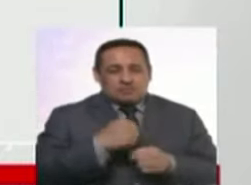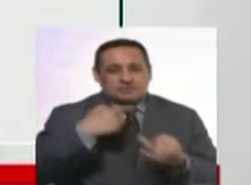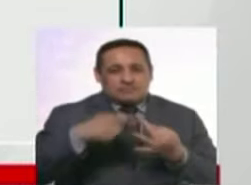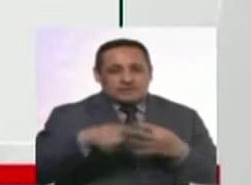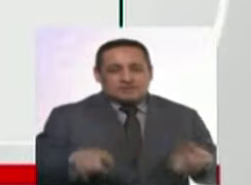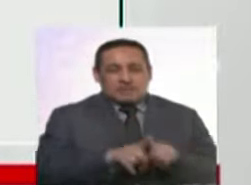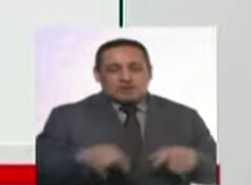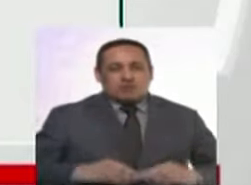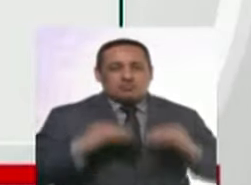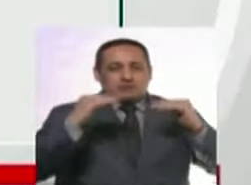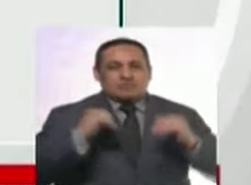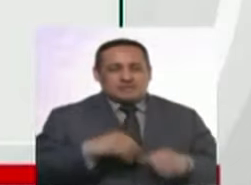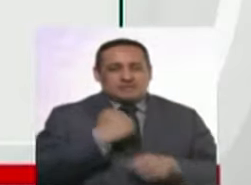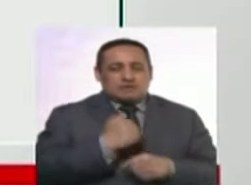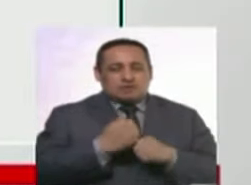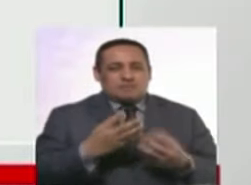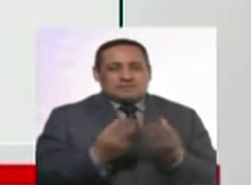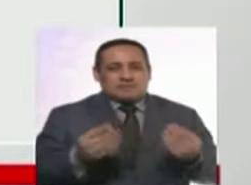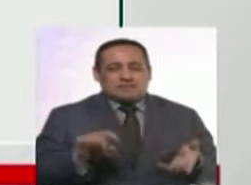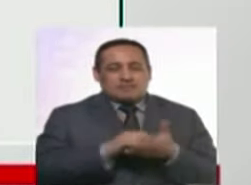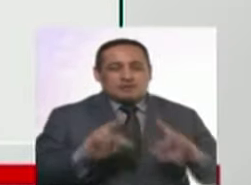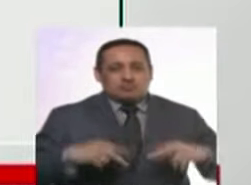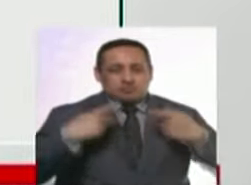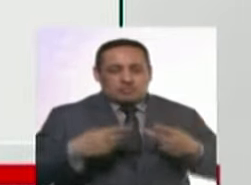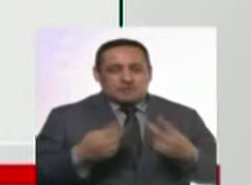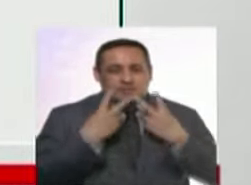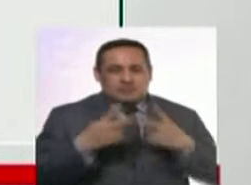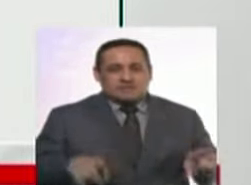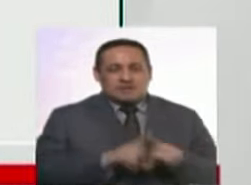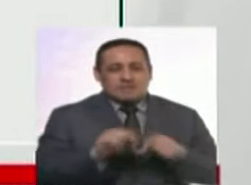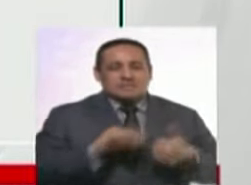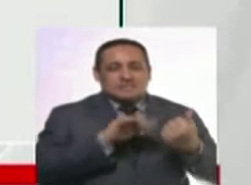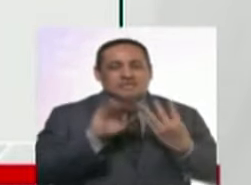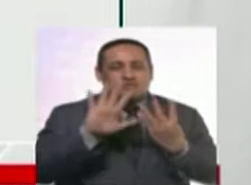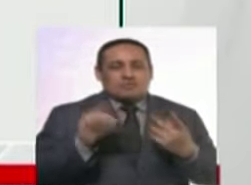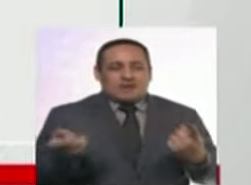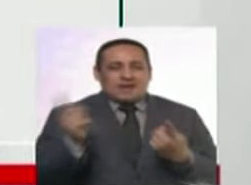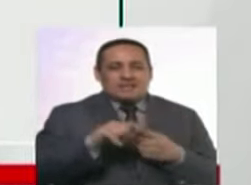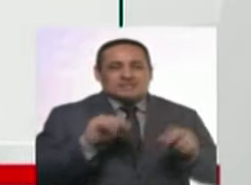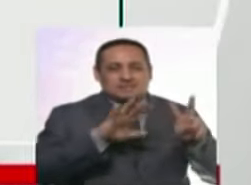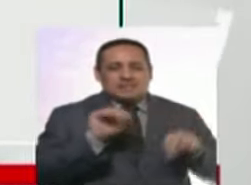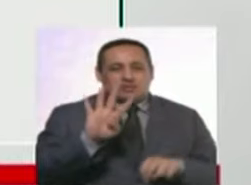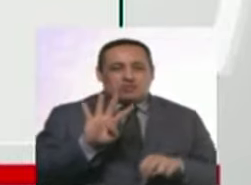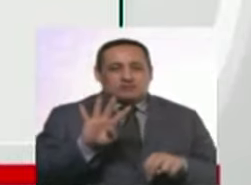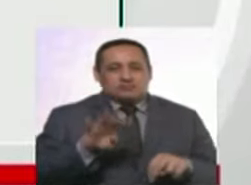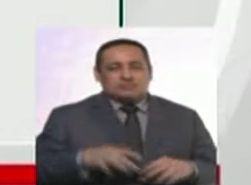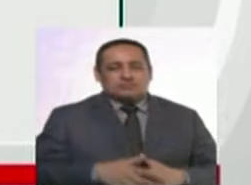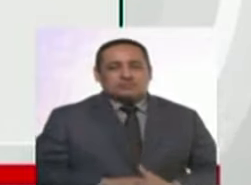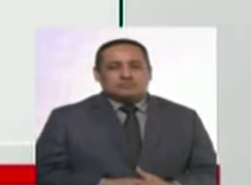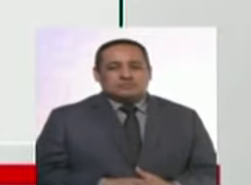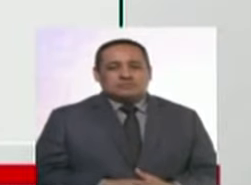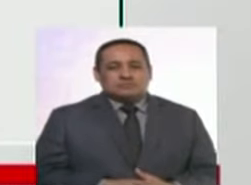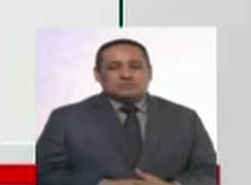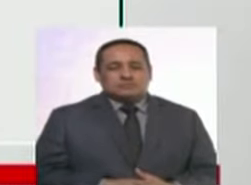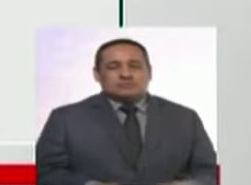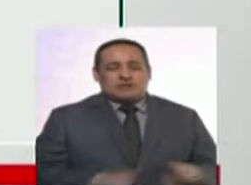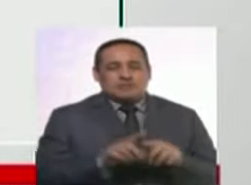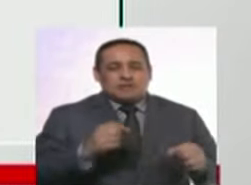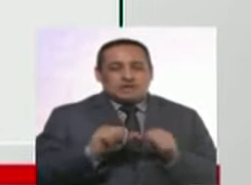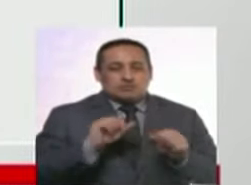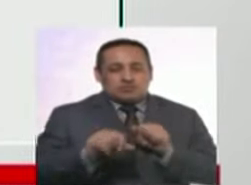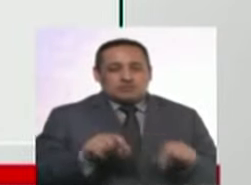estratégicas con un nivel de desempeño alto ha incrementado de 69 a 74 el